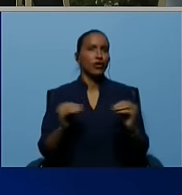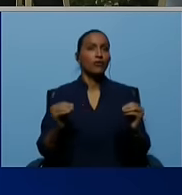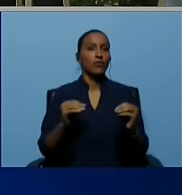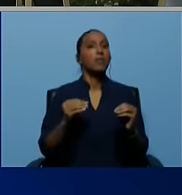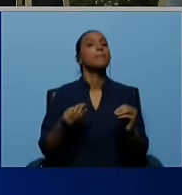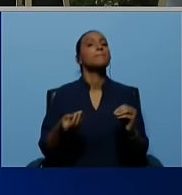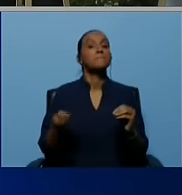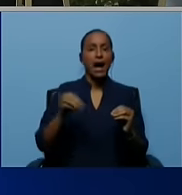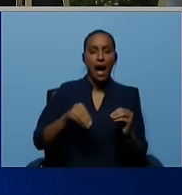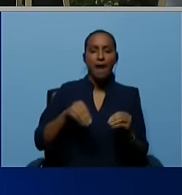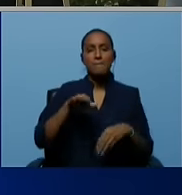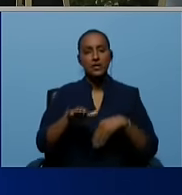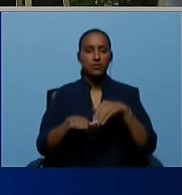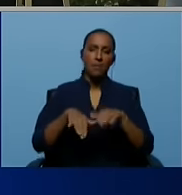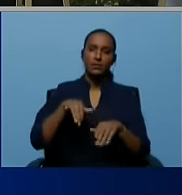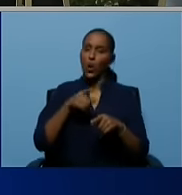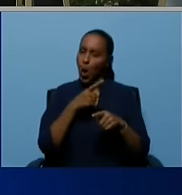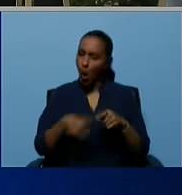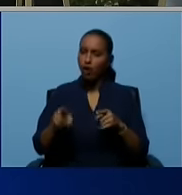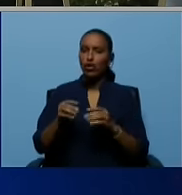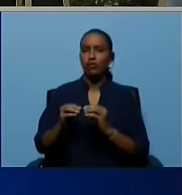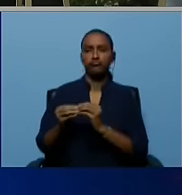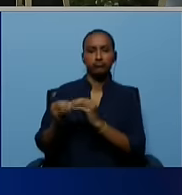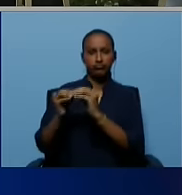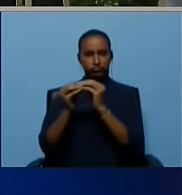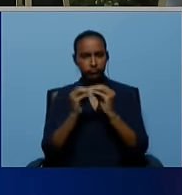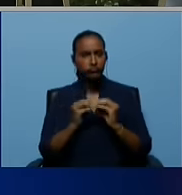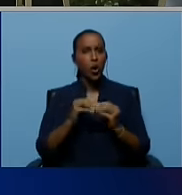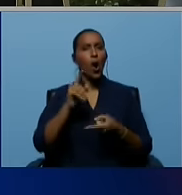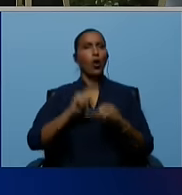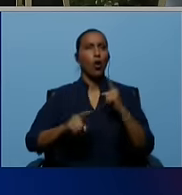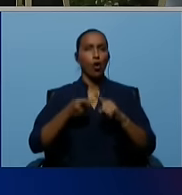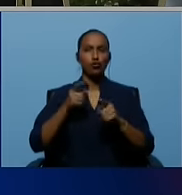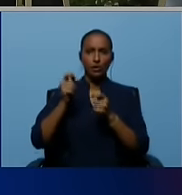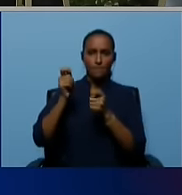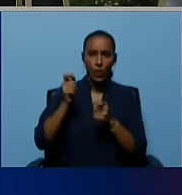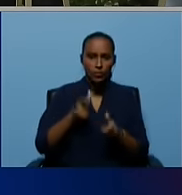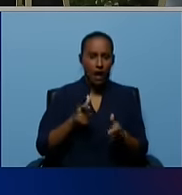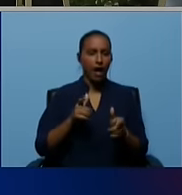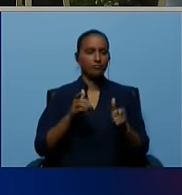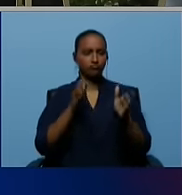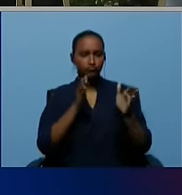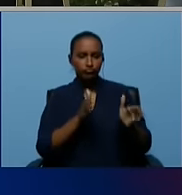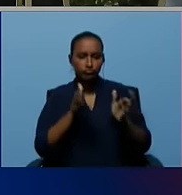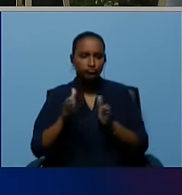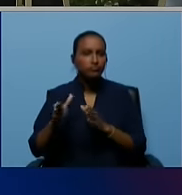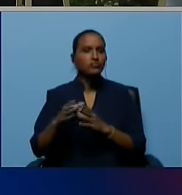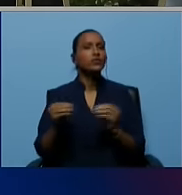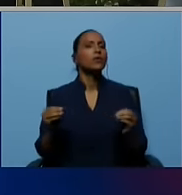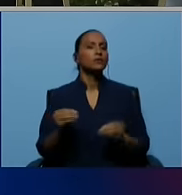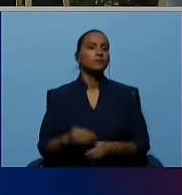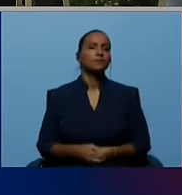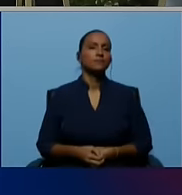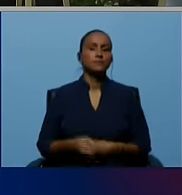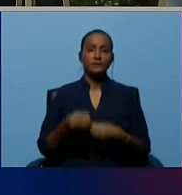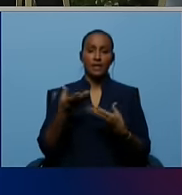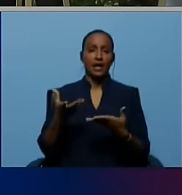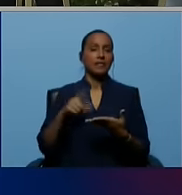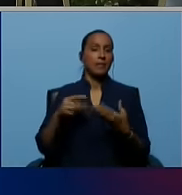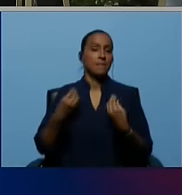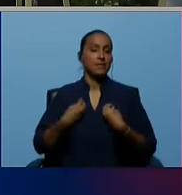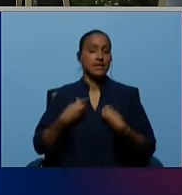la infraestructura, el equipamiento y el nivel de vida de los